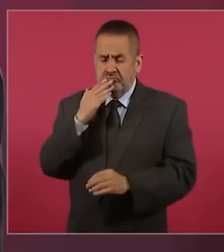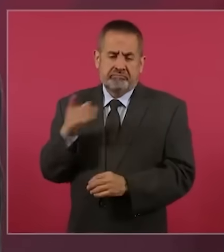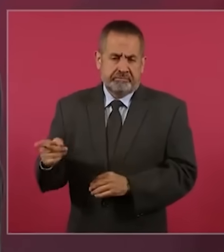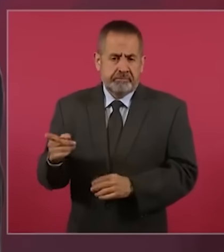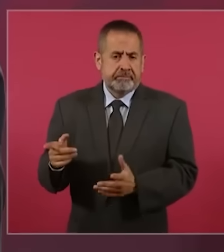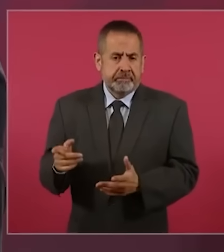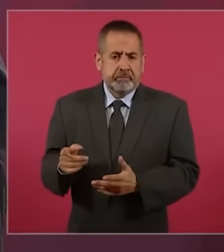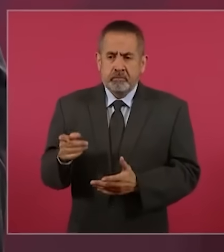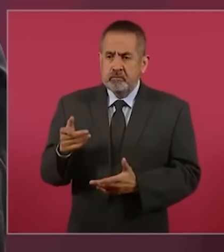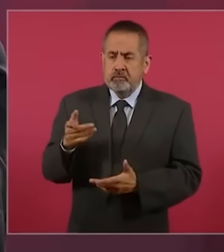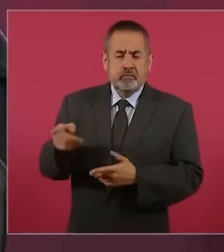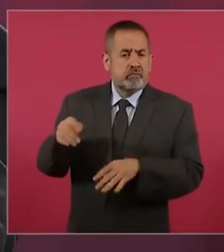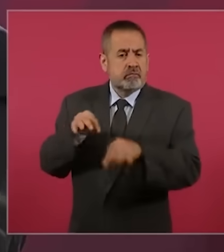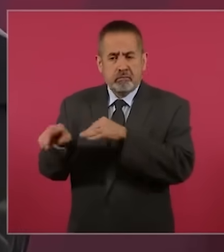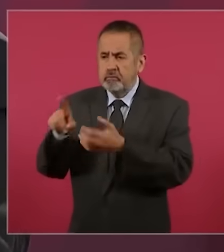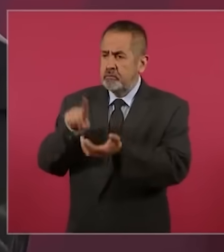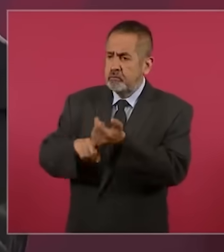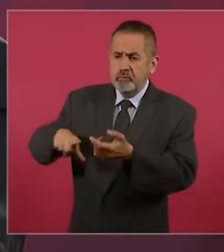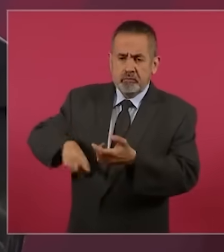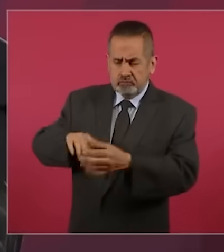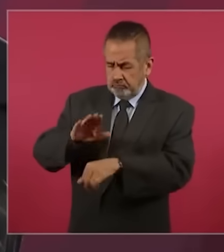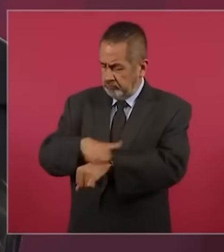un buen servidor público,